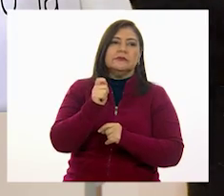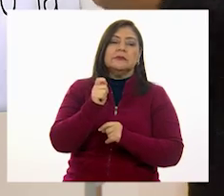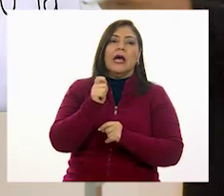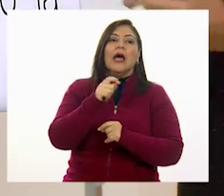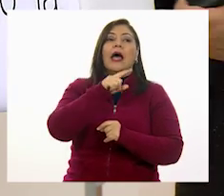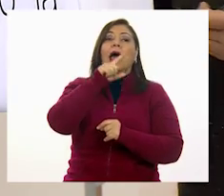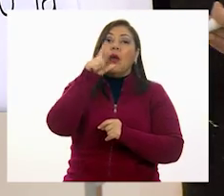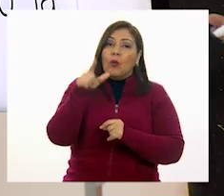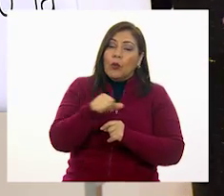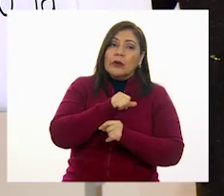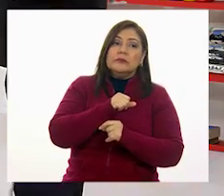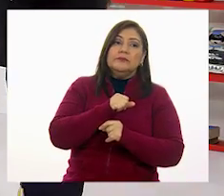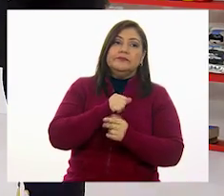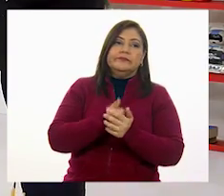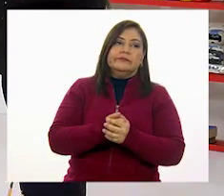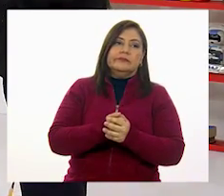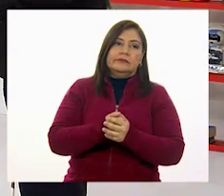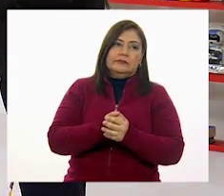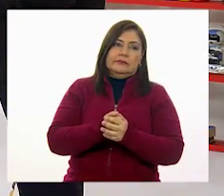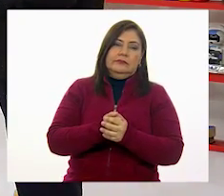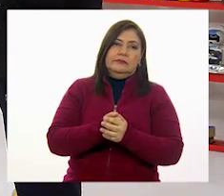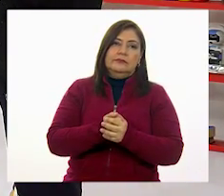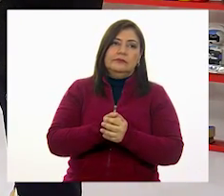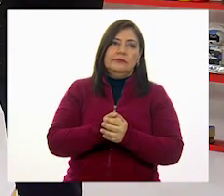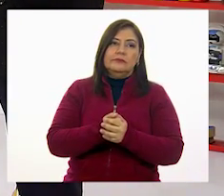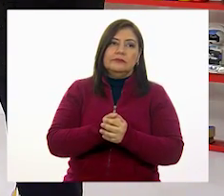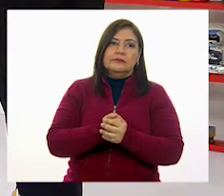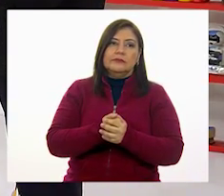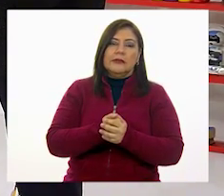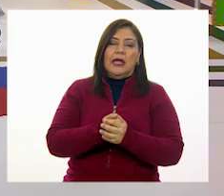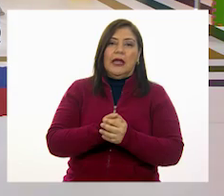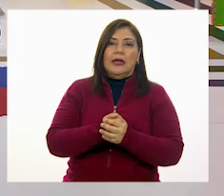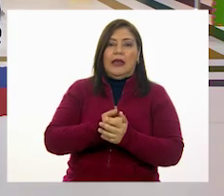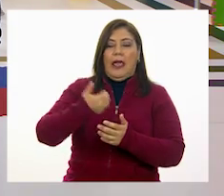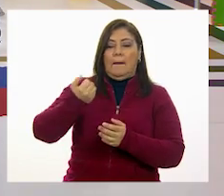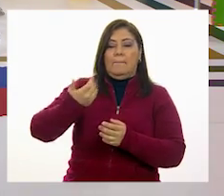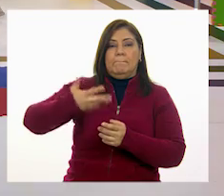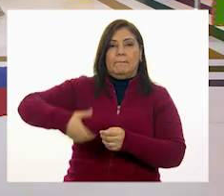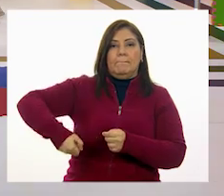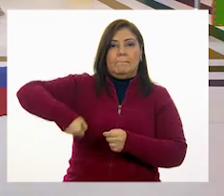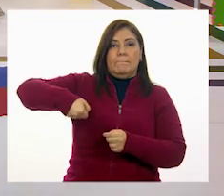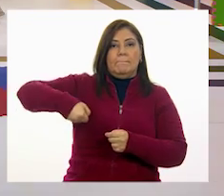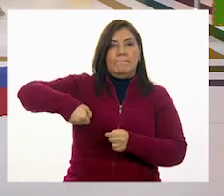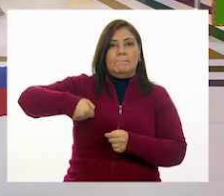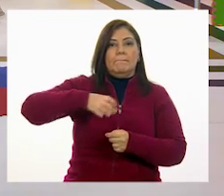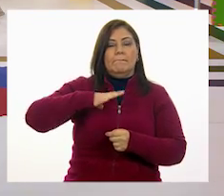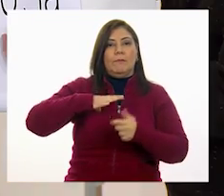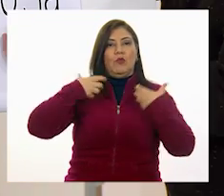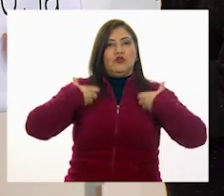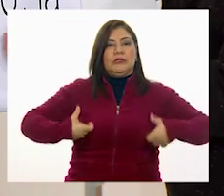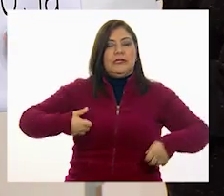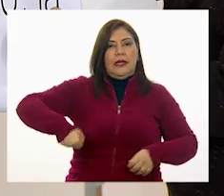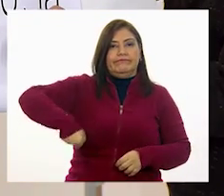Y luego, en ya la es mucho mano, más. En la mano, la mochila. Coma.